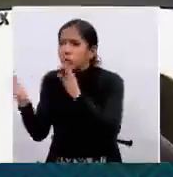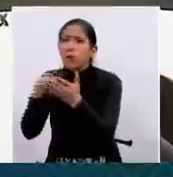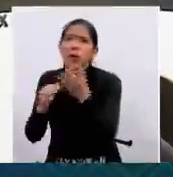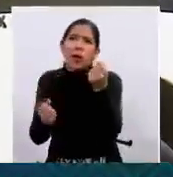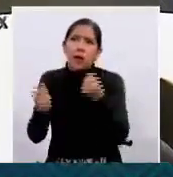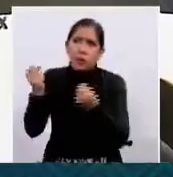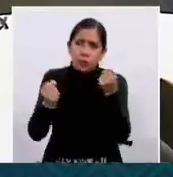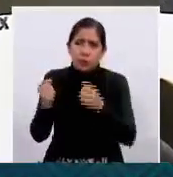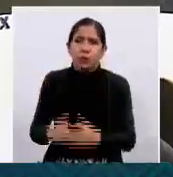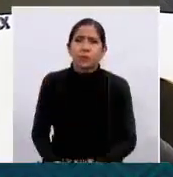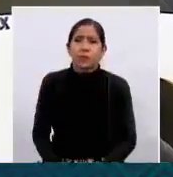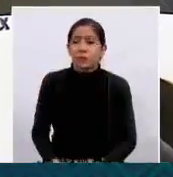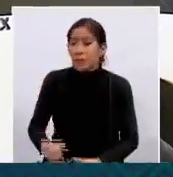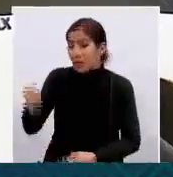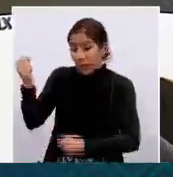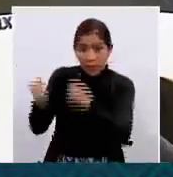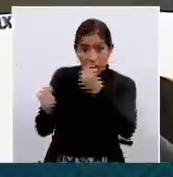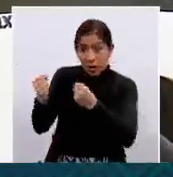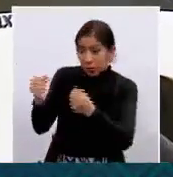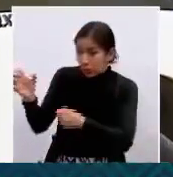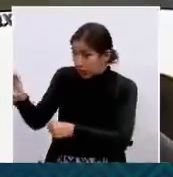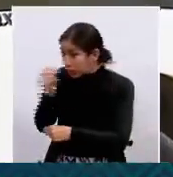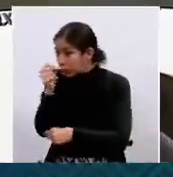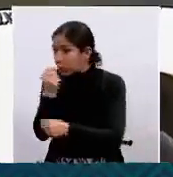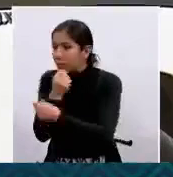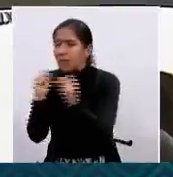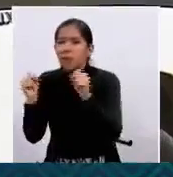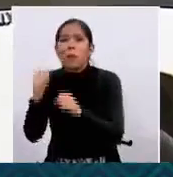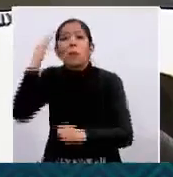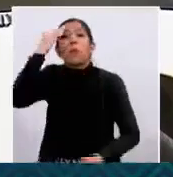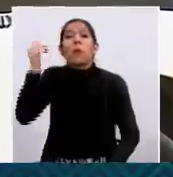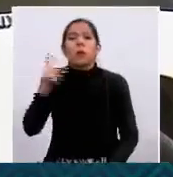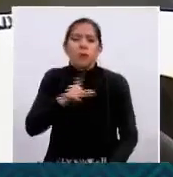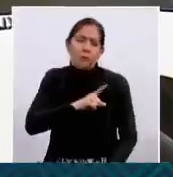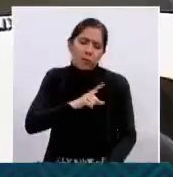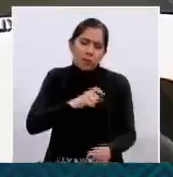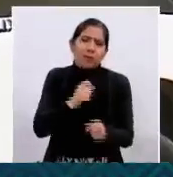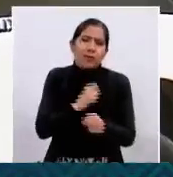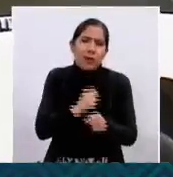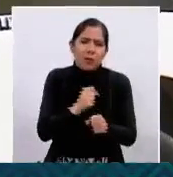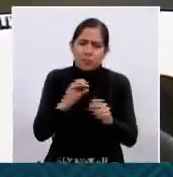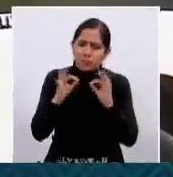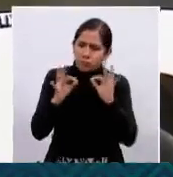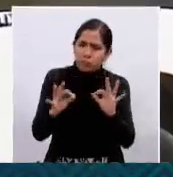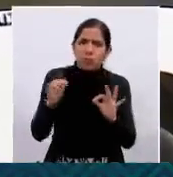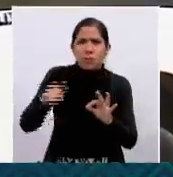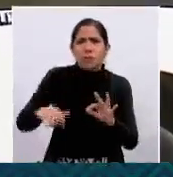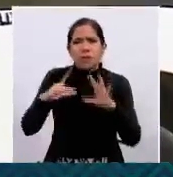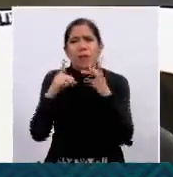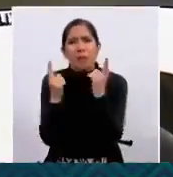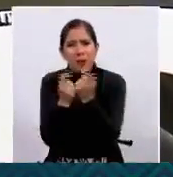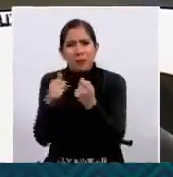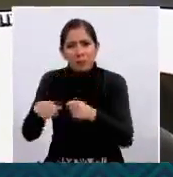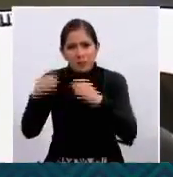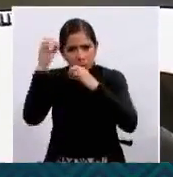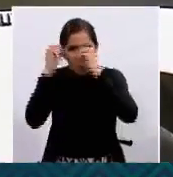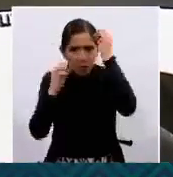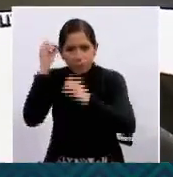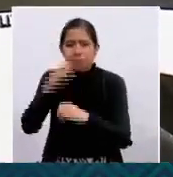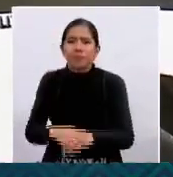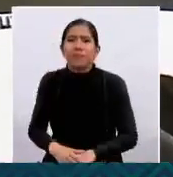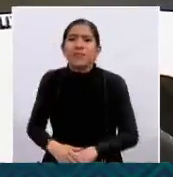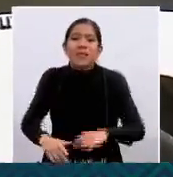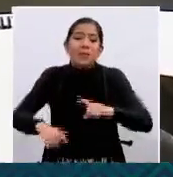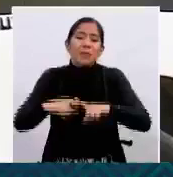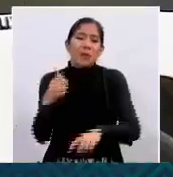La recuperación de los vehículos tiene que ver con la efectividad que se va trabajando en la gestión a través de la policía departamental. Sin embargo, las autoridades